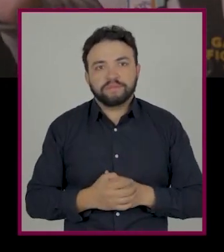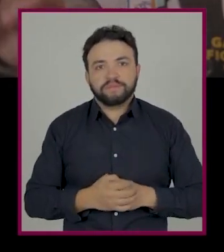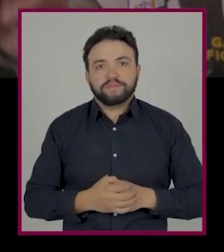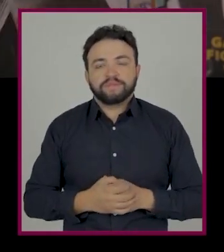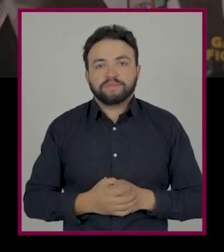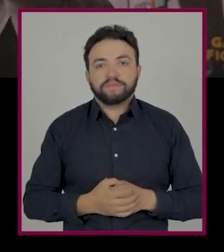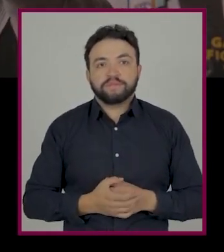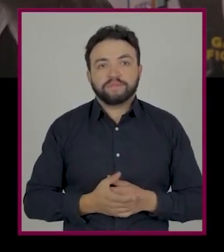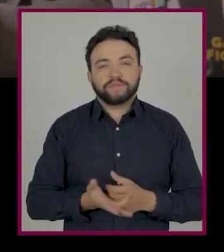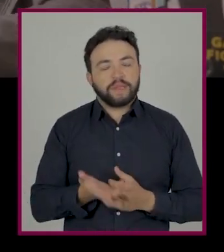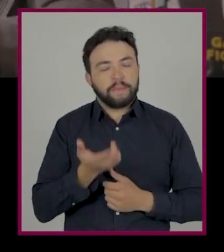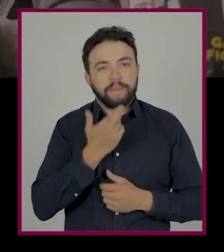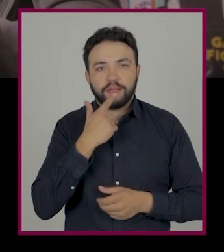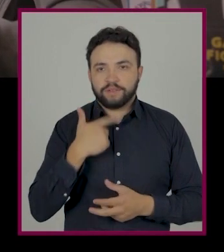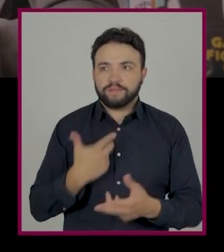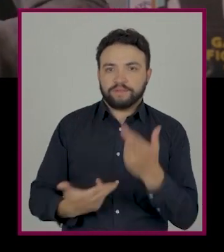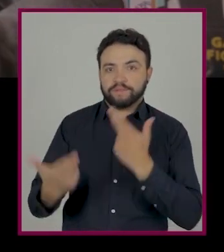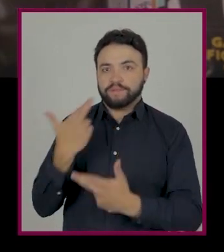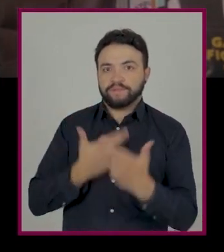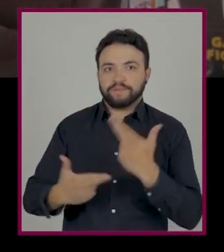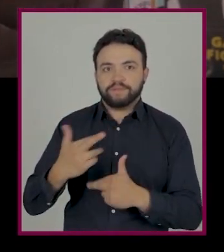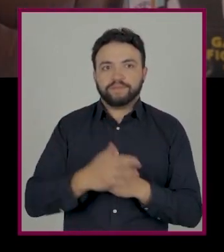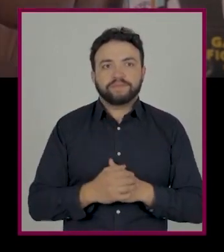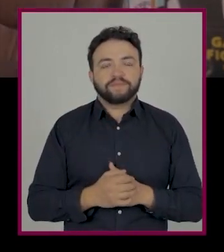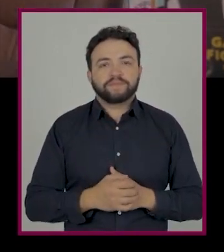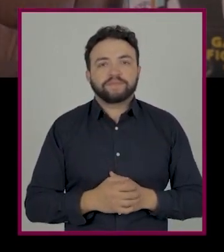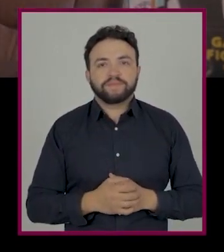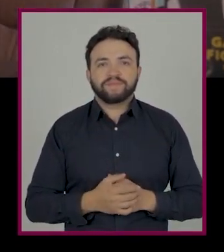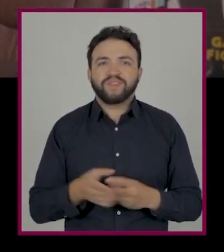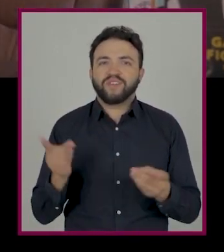mejor. Regreso.